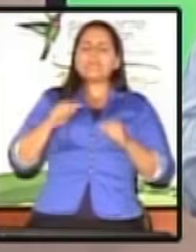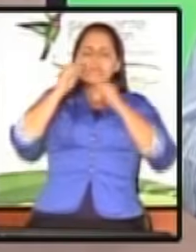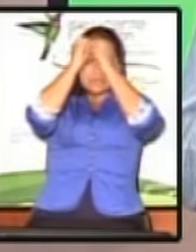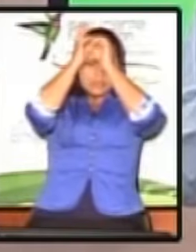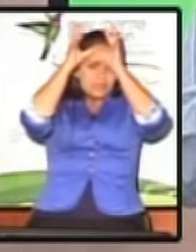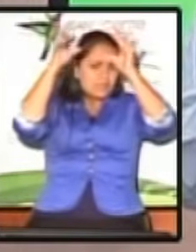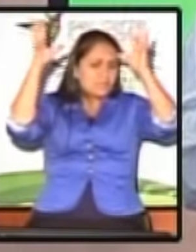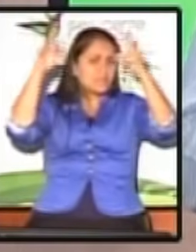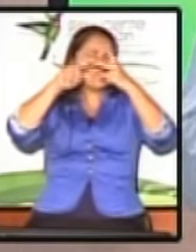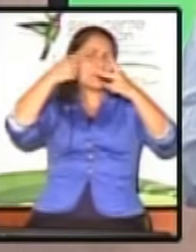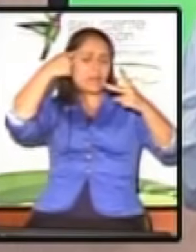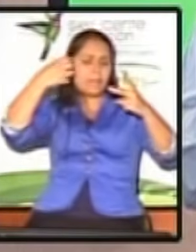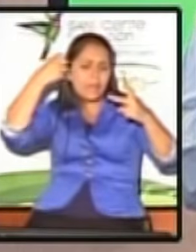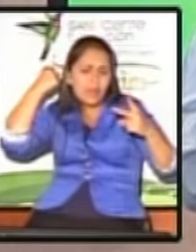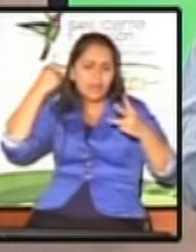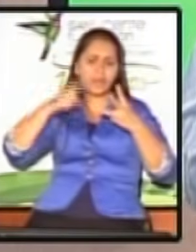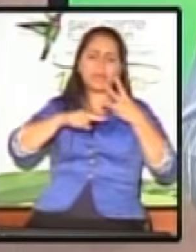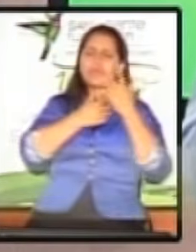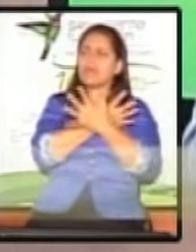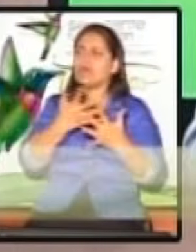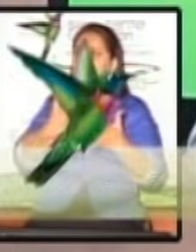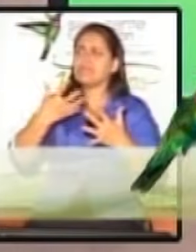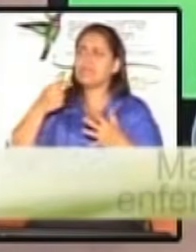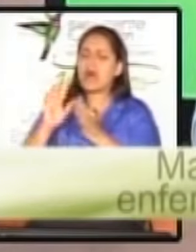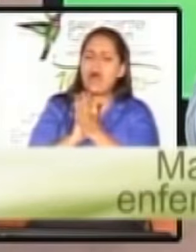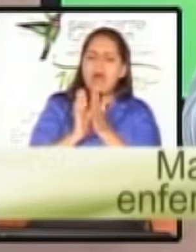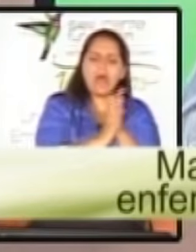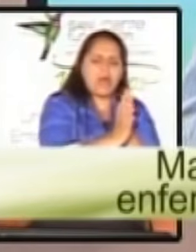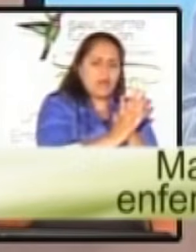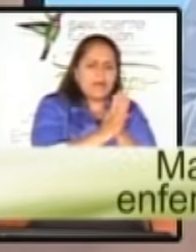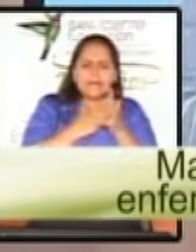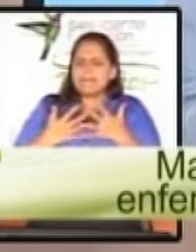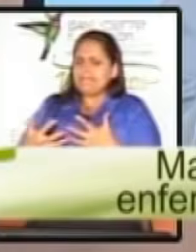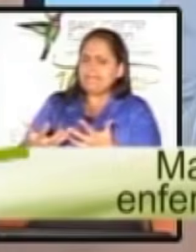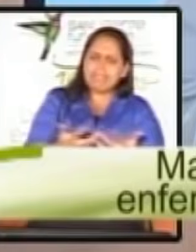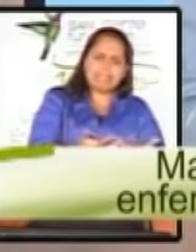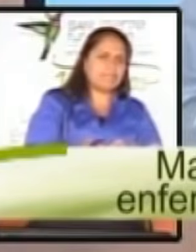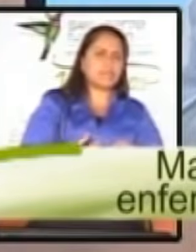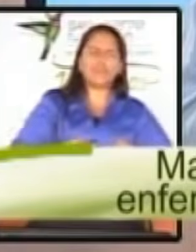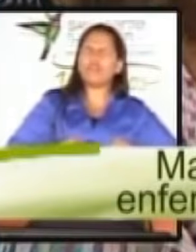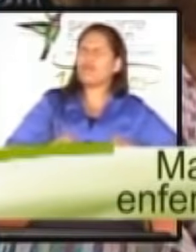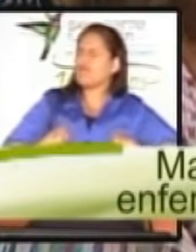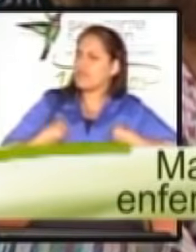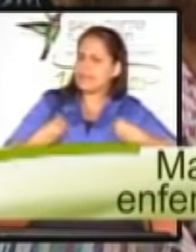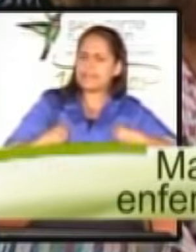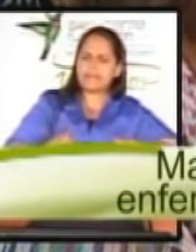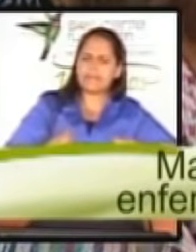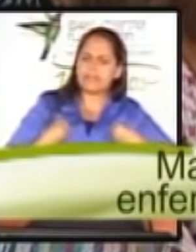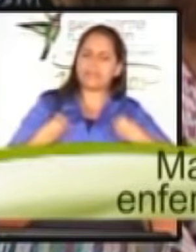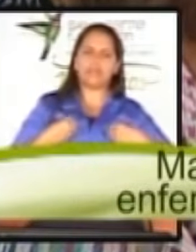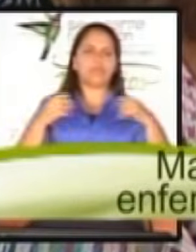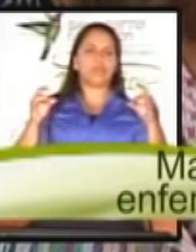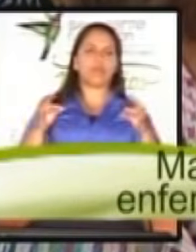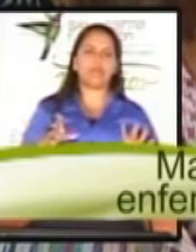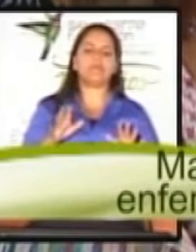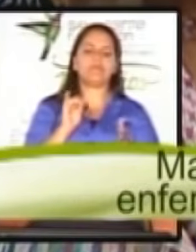fantasías, mitos, búsquedas, y eso empieza a generar un sufrimiento dentro de ese ser y dentro de la familia que